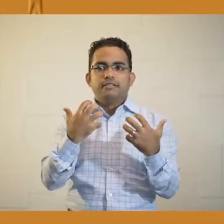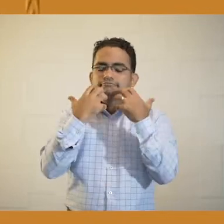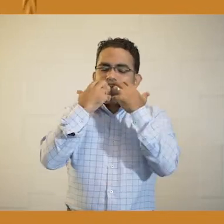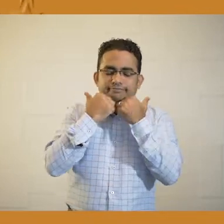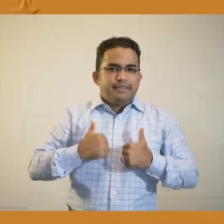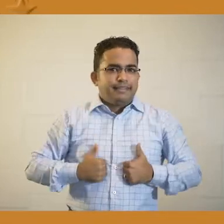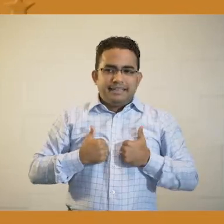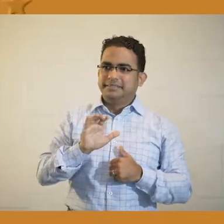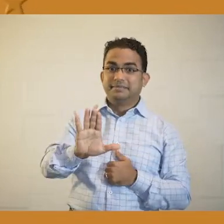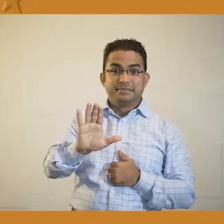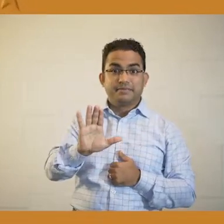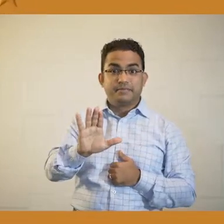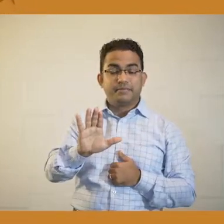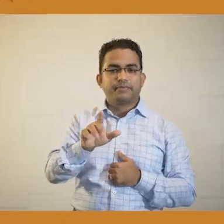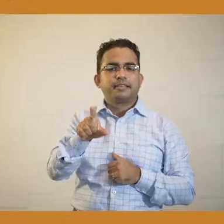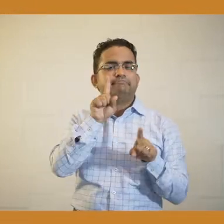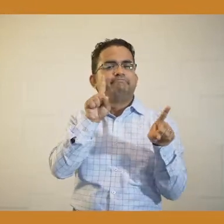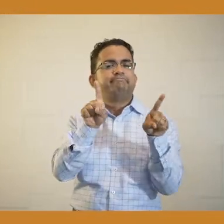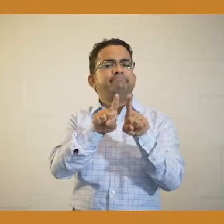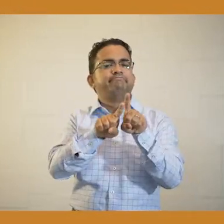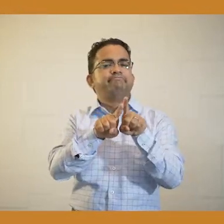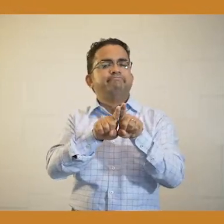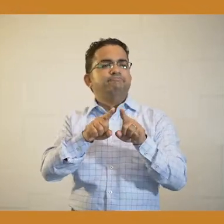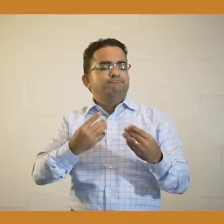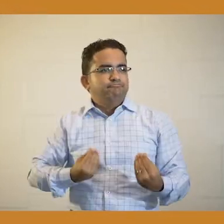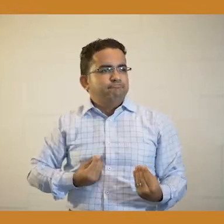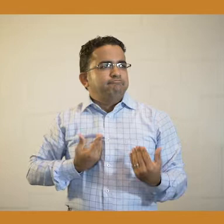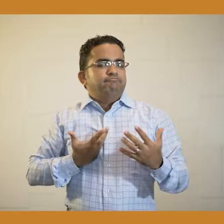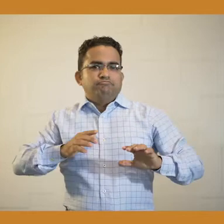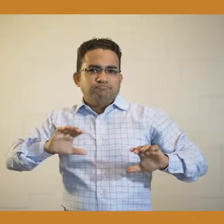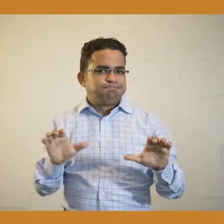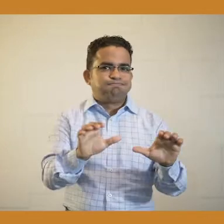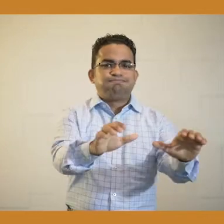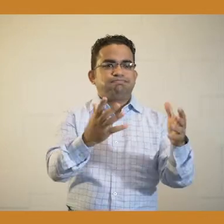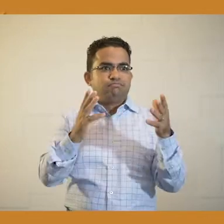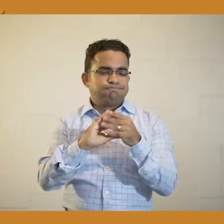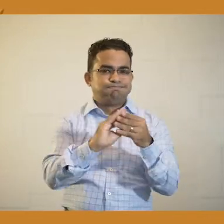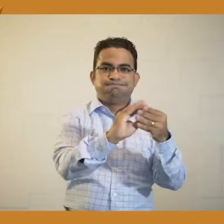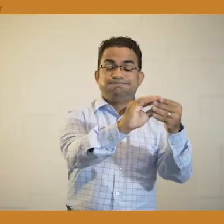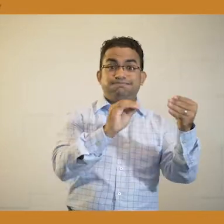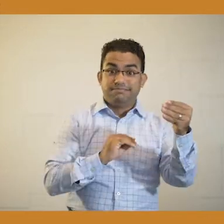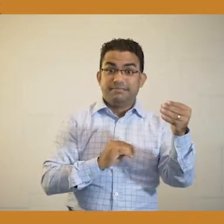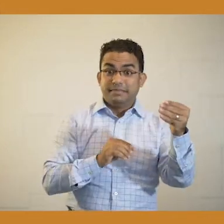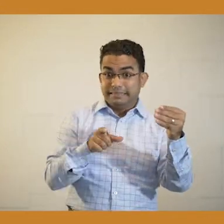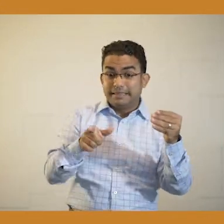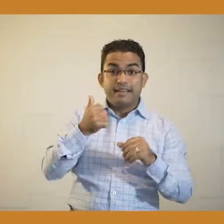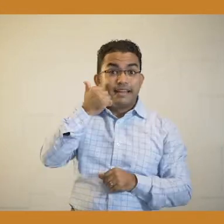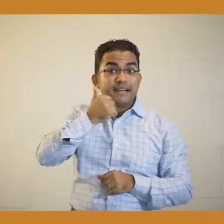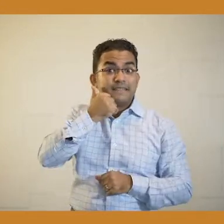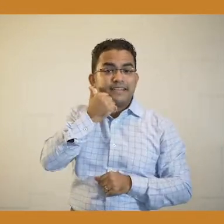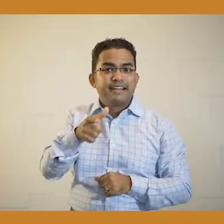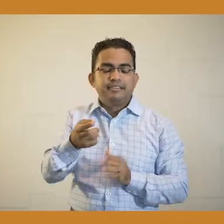dignidad. Lanza una jabalina y con ese mismo impulso la promulgación de una ley. Renace